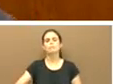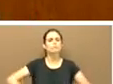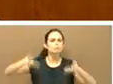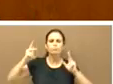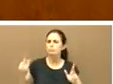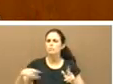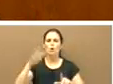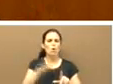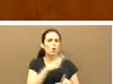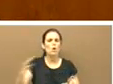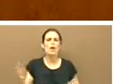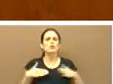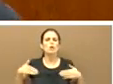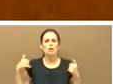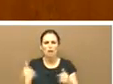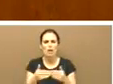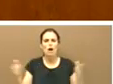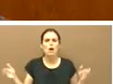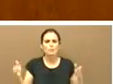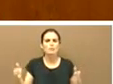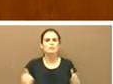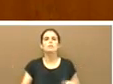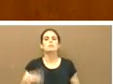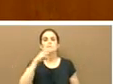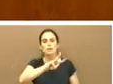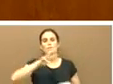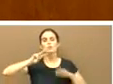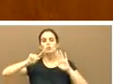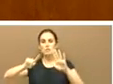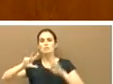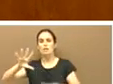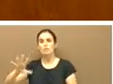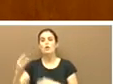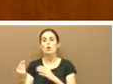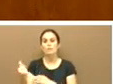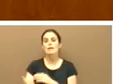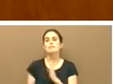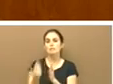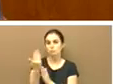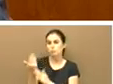absoluta de horario y pueden abrir los 365 días al año.